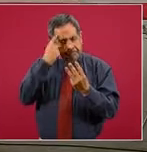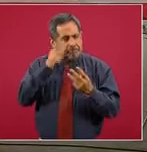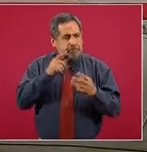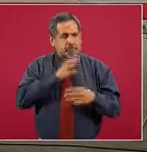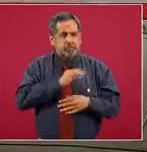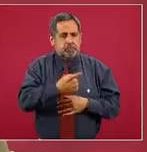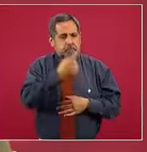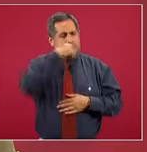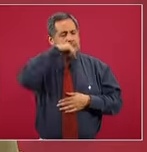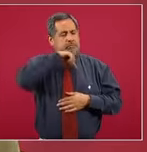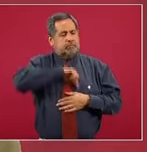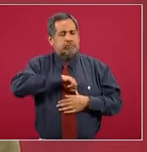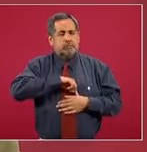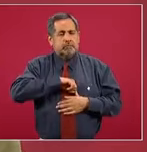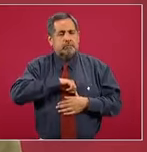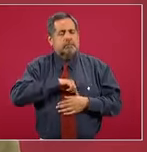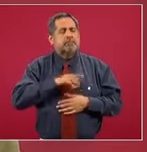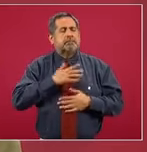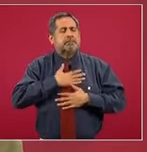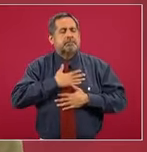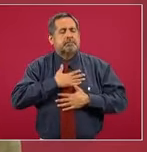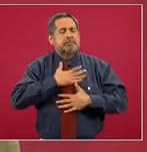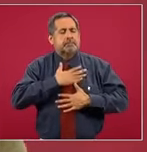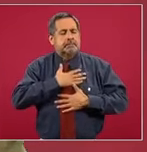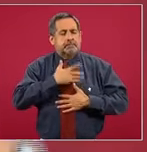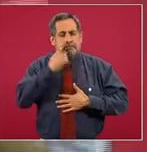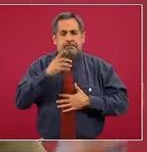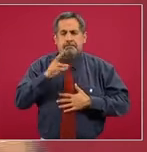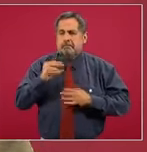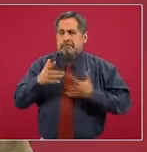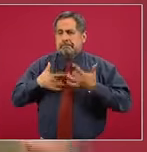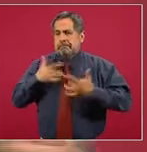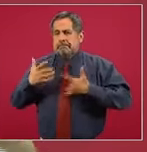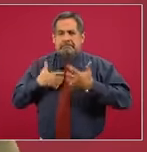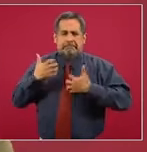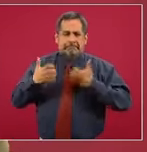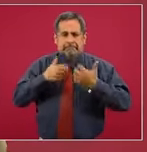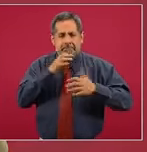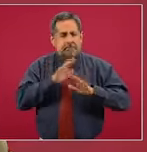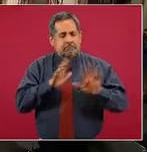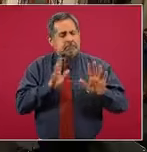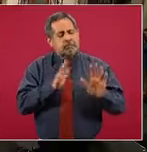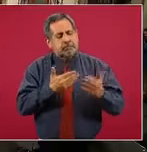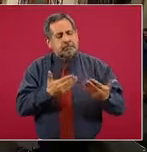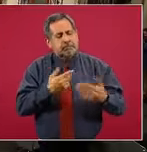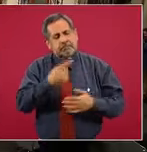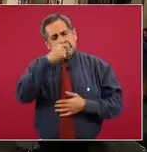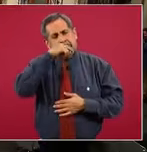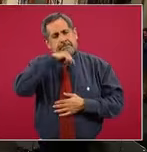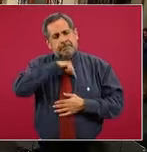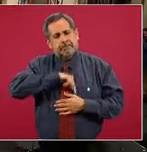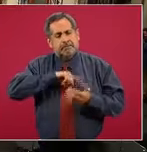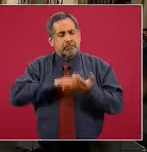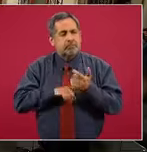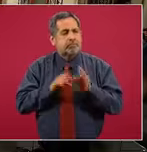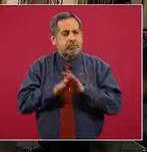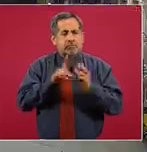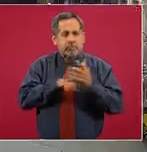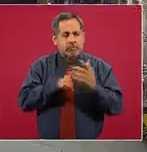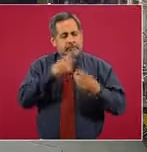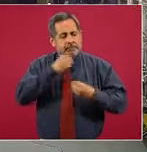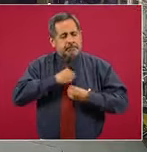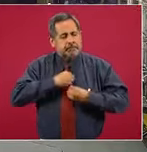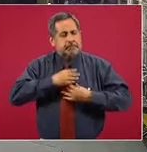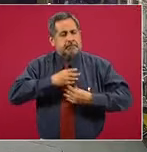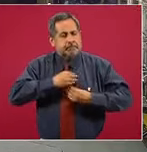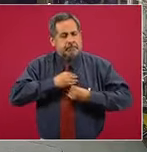con ventilación mecánica que no se esté constantemente peleando o contraponiendo con lo que el ventilador está